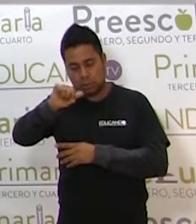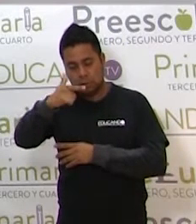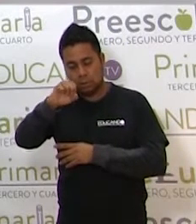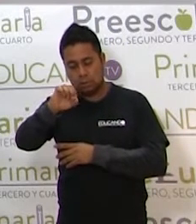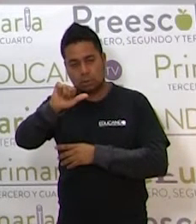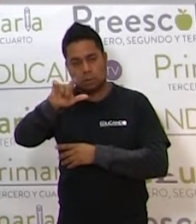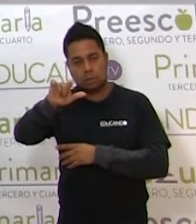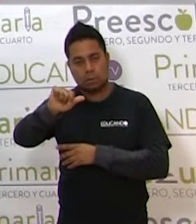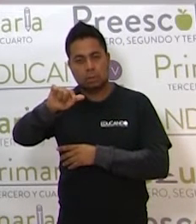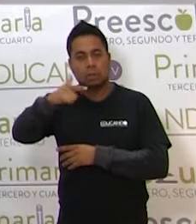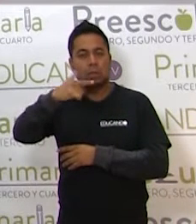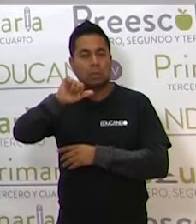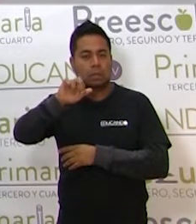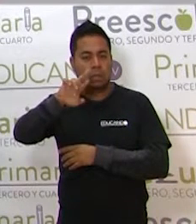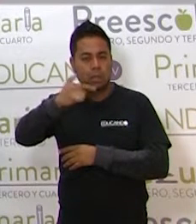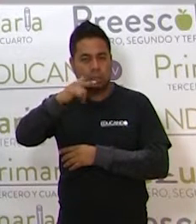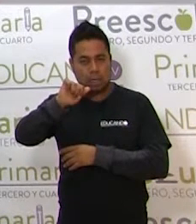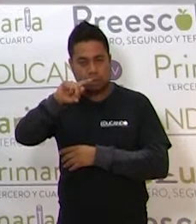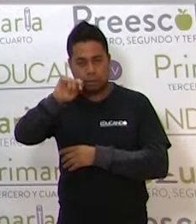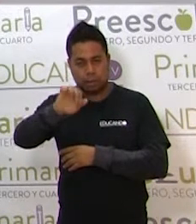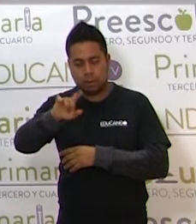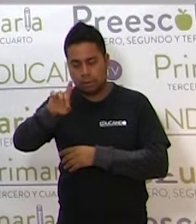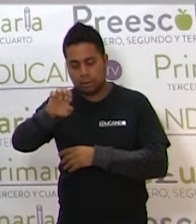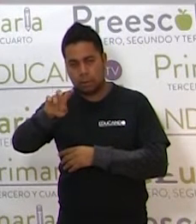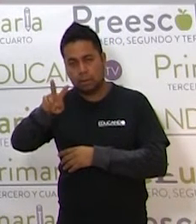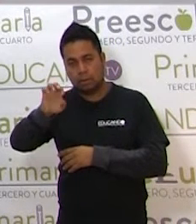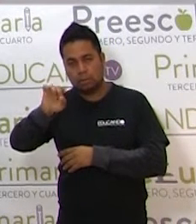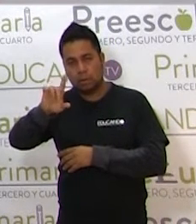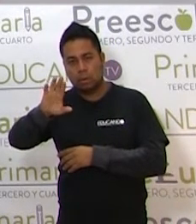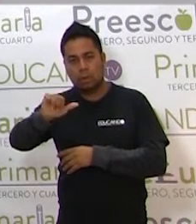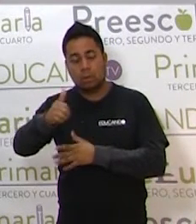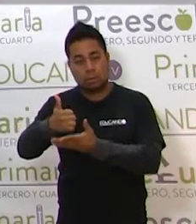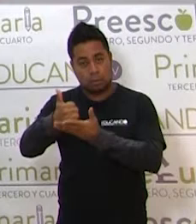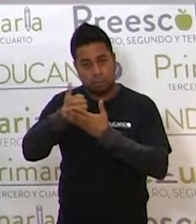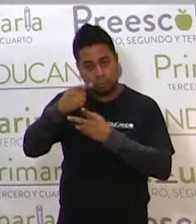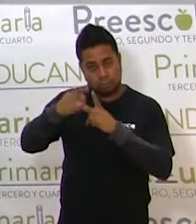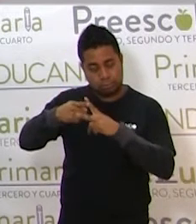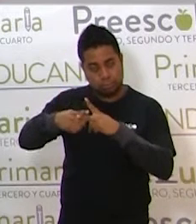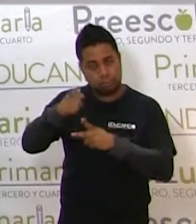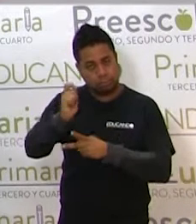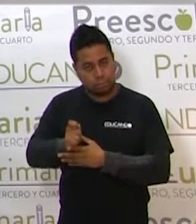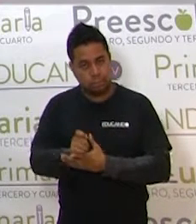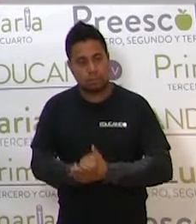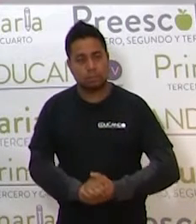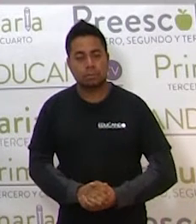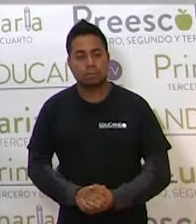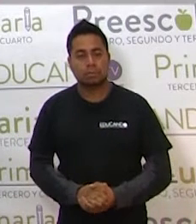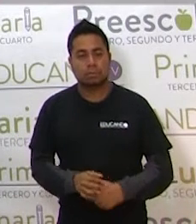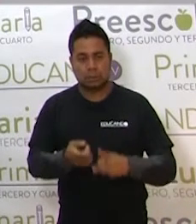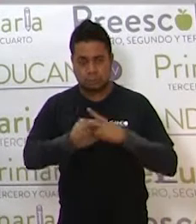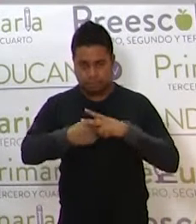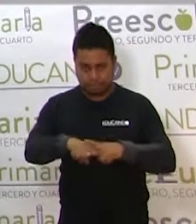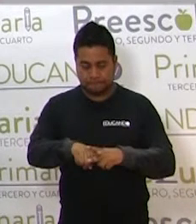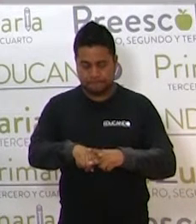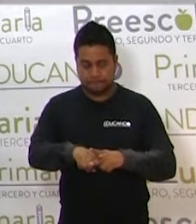bien vamos a hacer el conteo me ayuda muy bien iniciamos